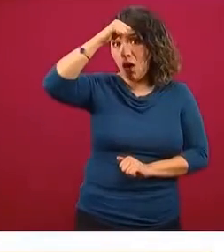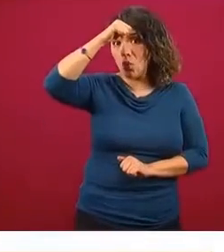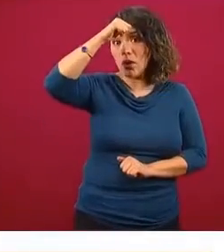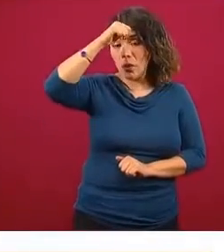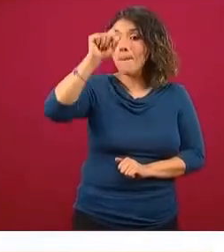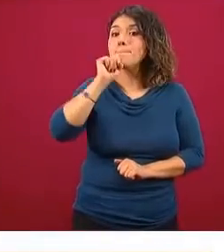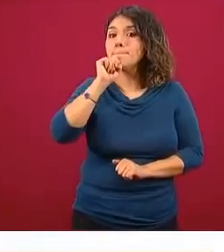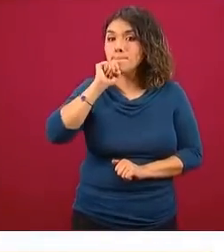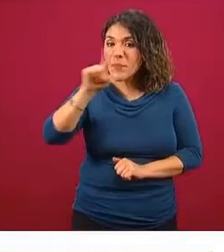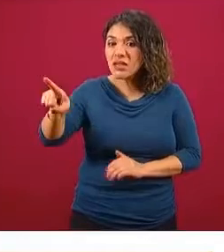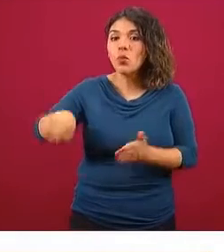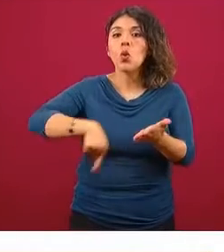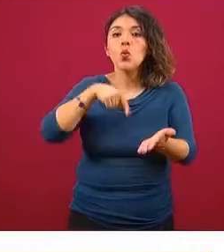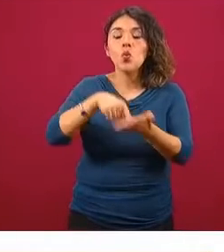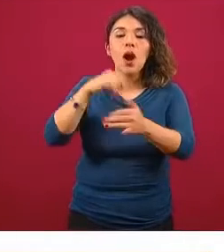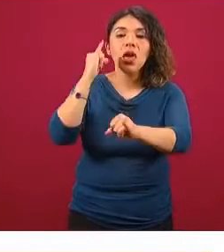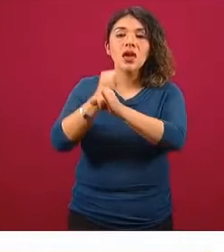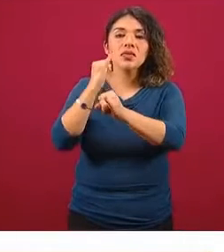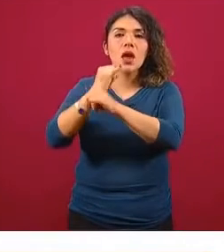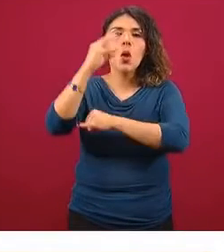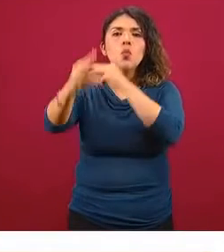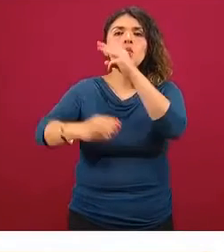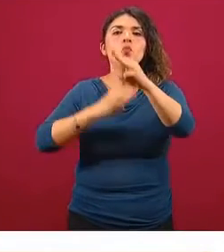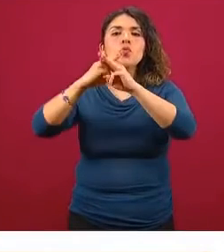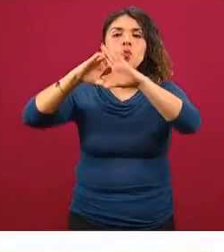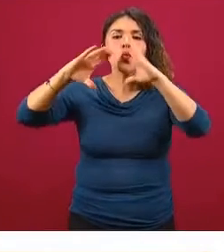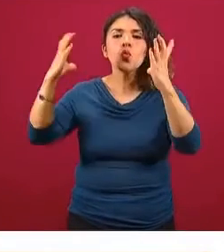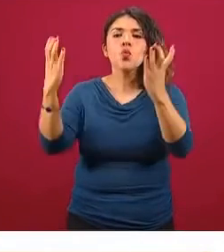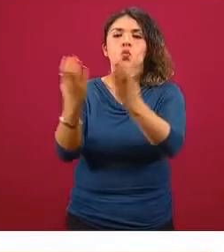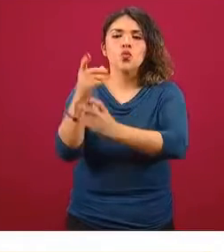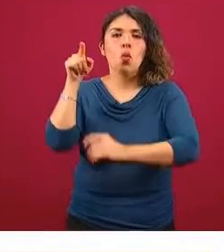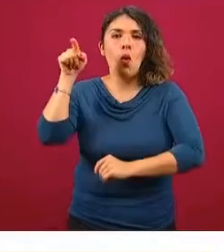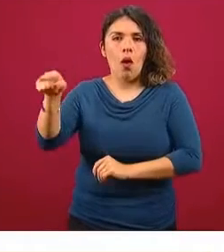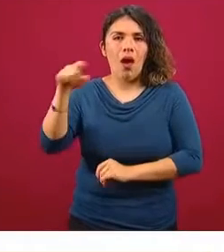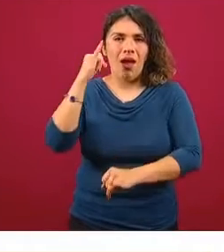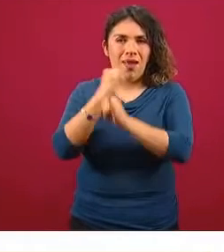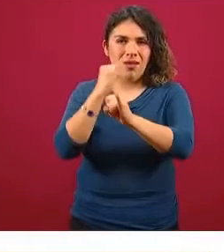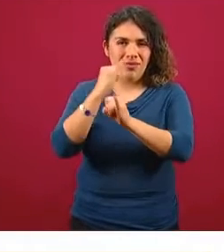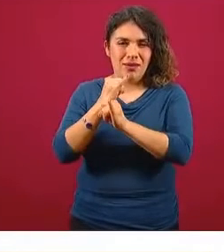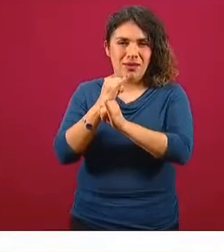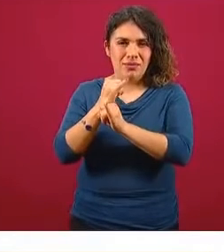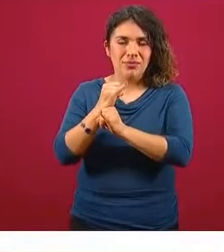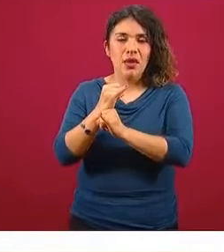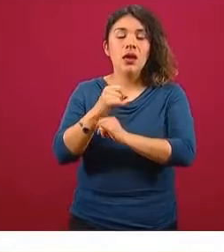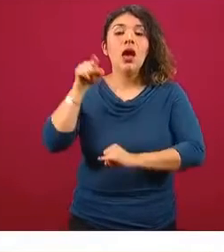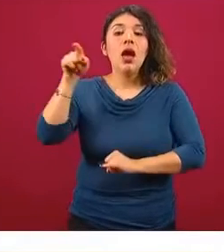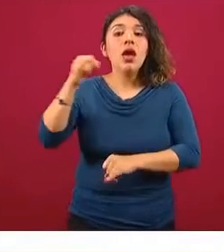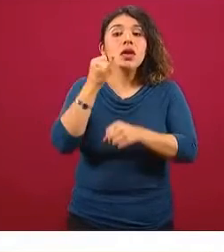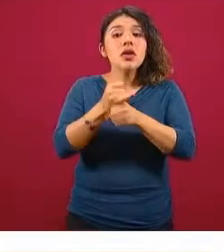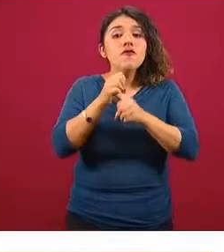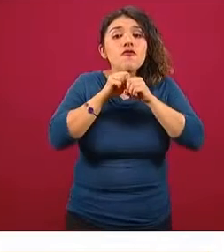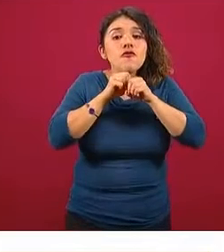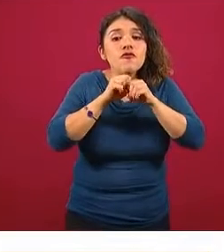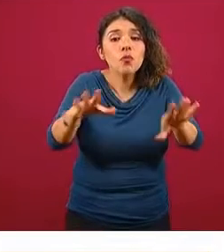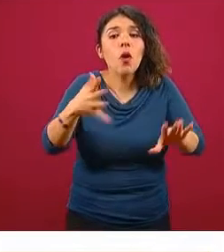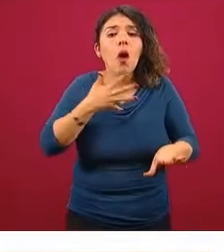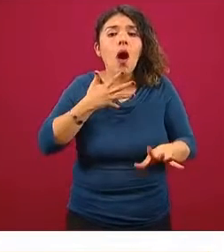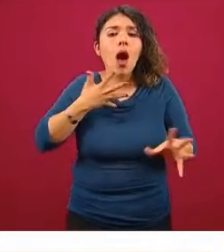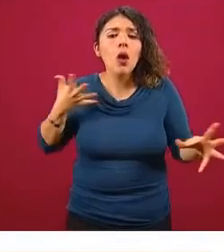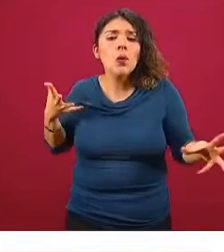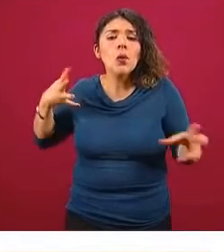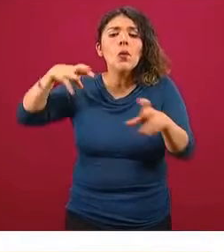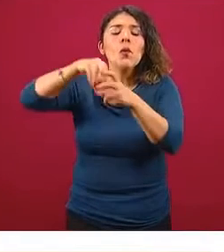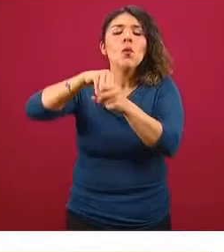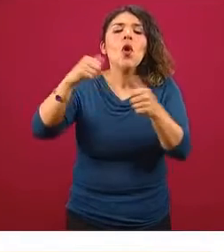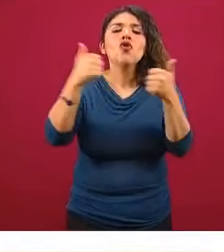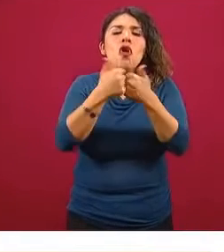de este mismo sitio, Nuestro Mundo en Datos, Our World in Data, en donde la información se compila con